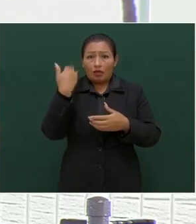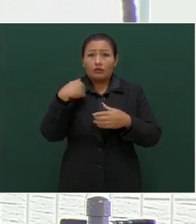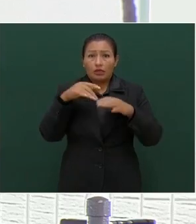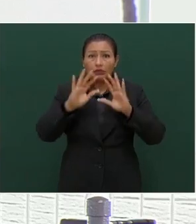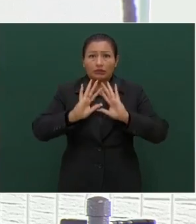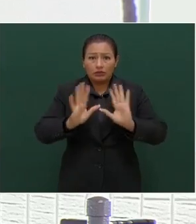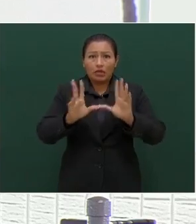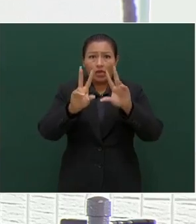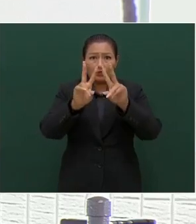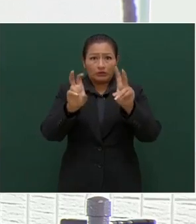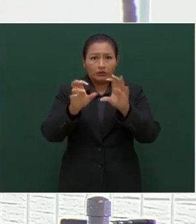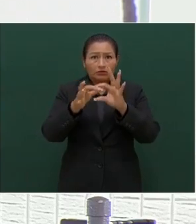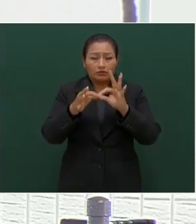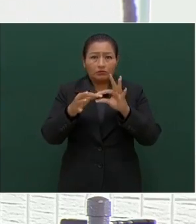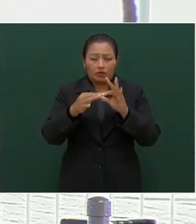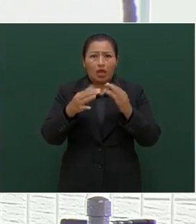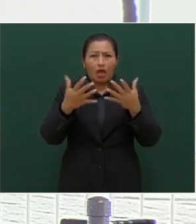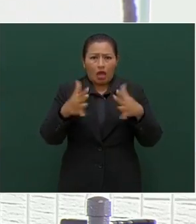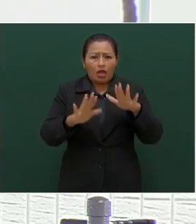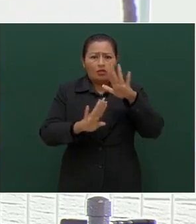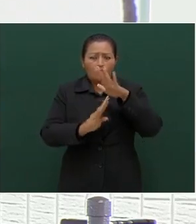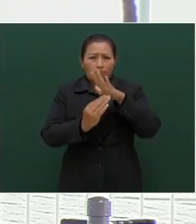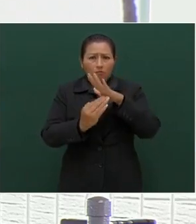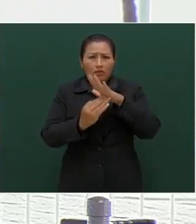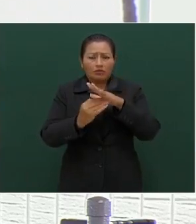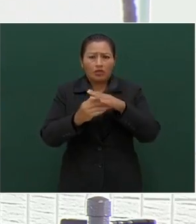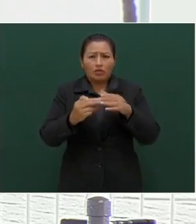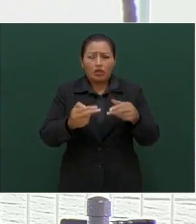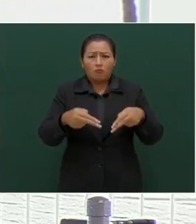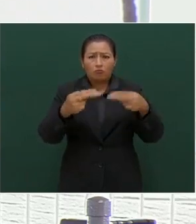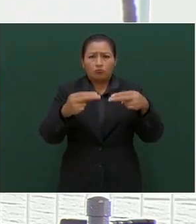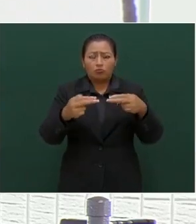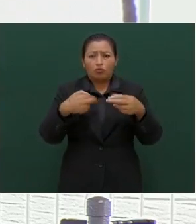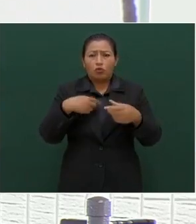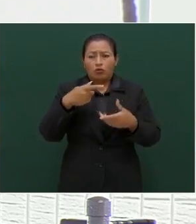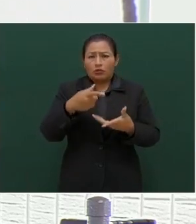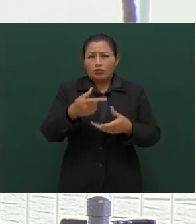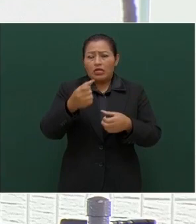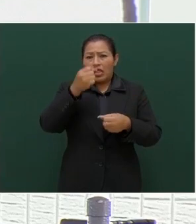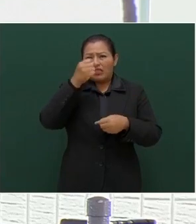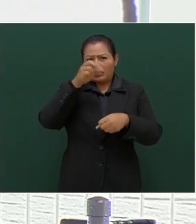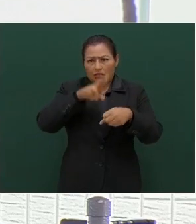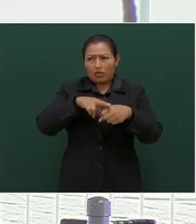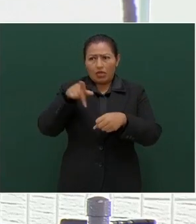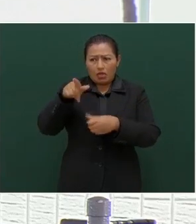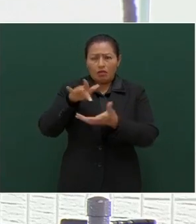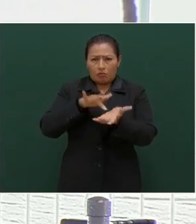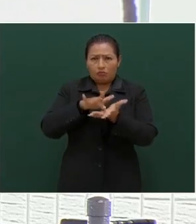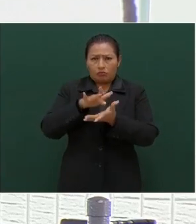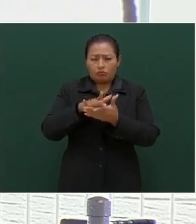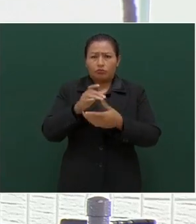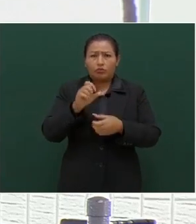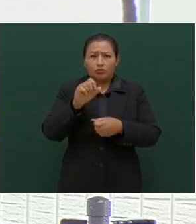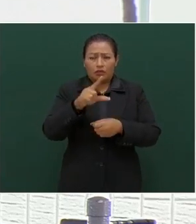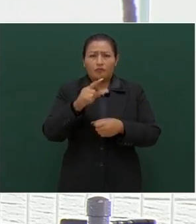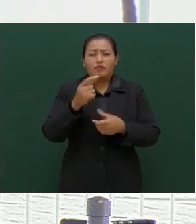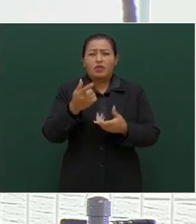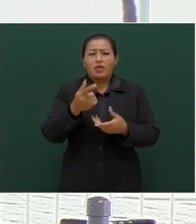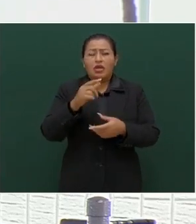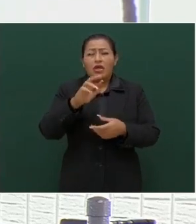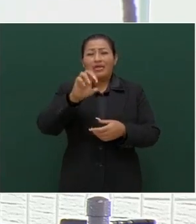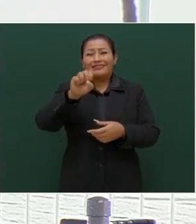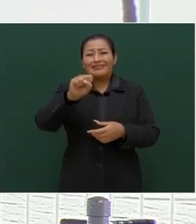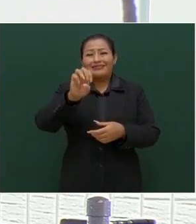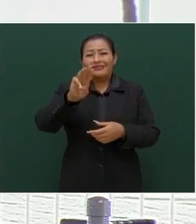este tema diciendo que ya hay una mesa de negociación en la Secretaría de Gobernación donde participa la secretaria, participa también la titular de la